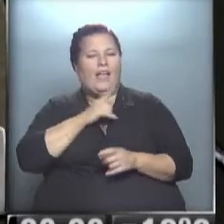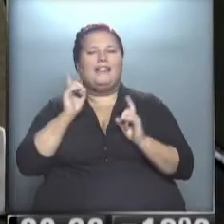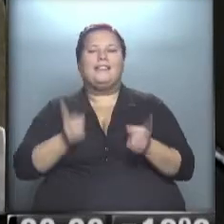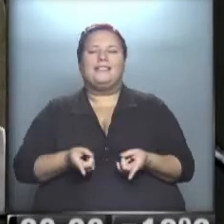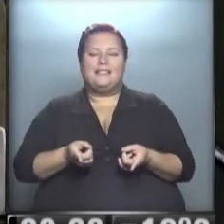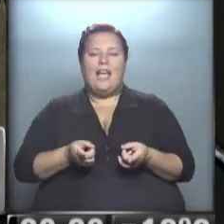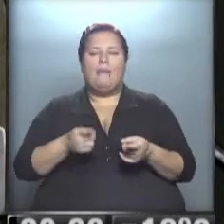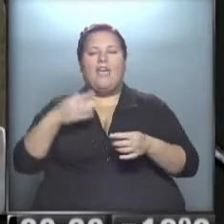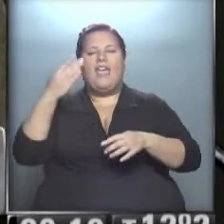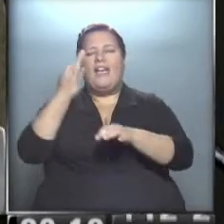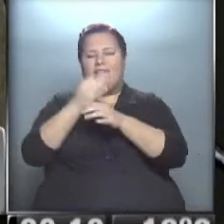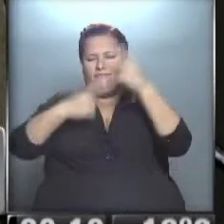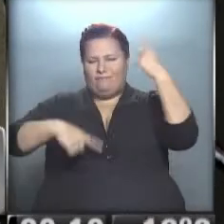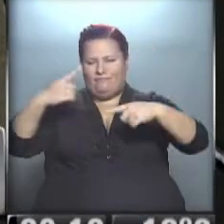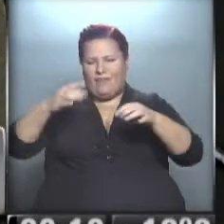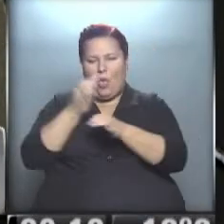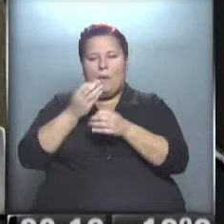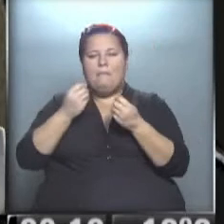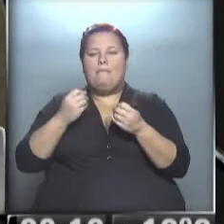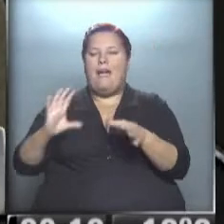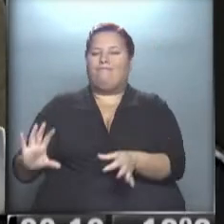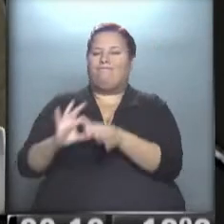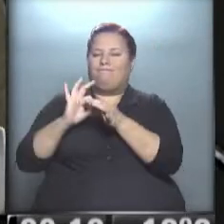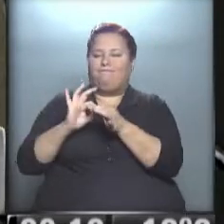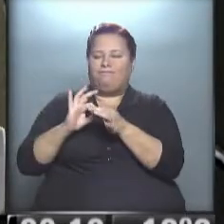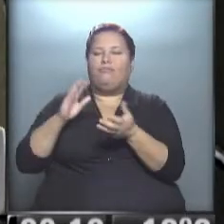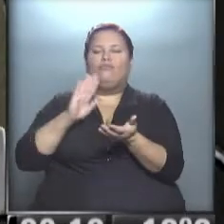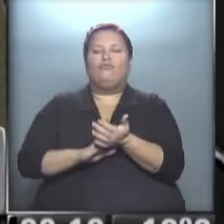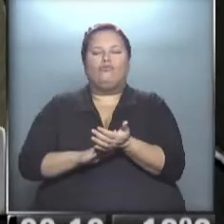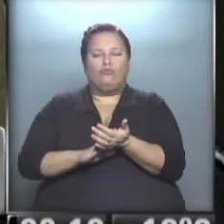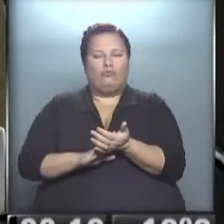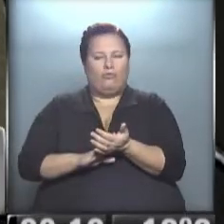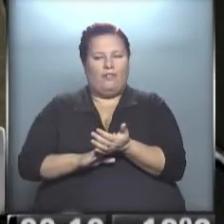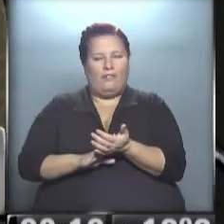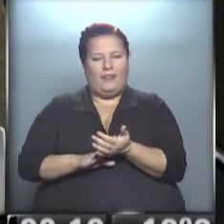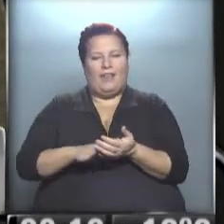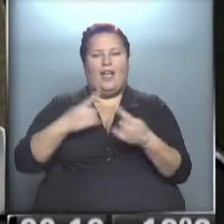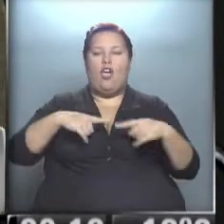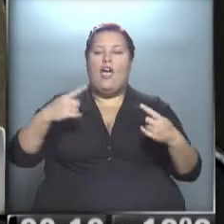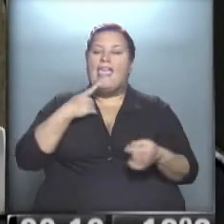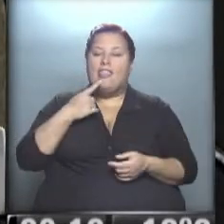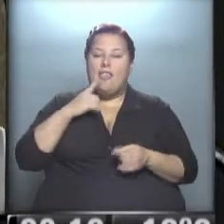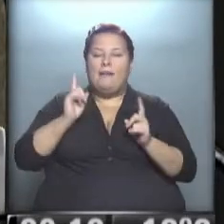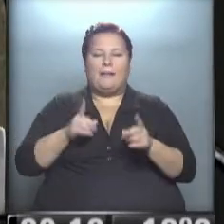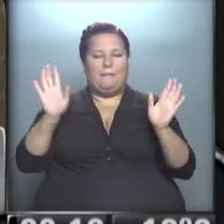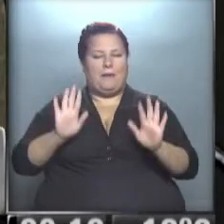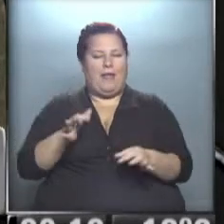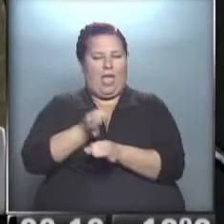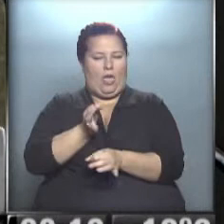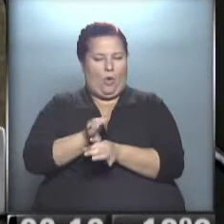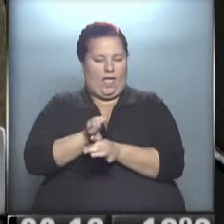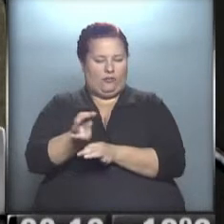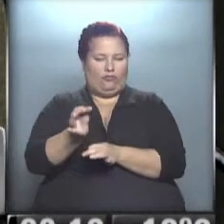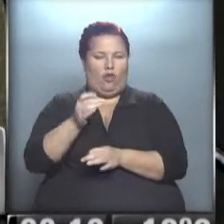en distintos niveles educativos en los efectos de estrechar los lazos y vínculos del tanto en materia de idiomas como en formación educativa y por